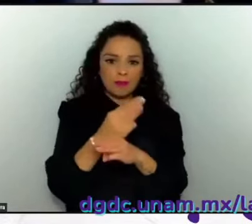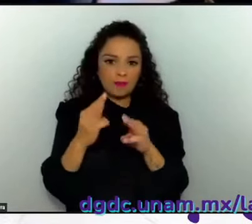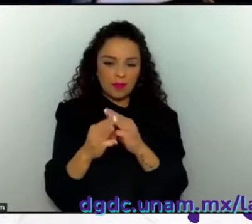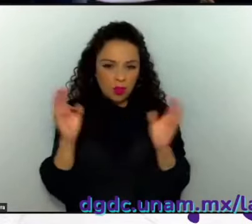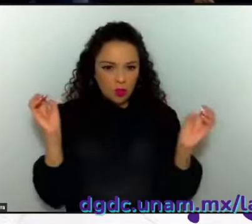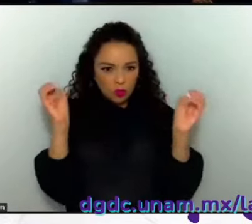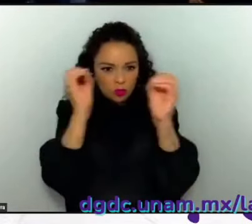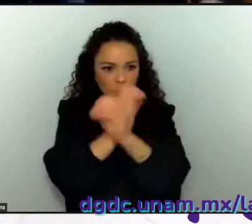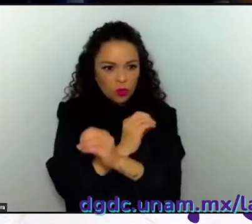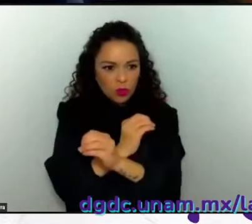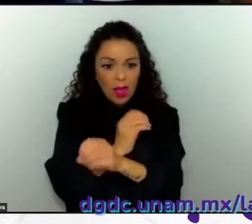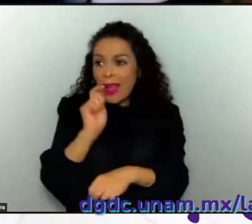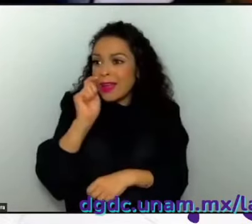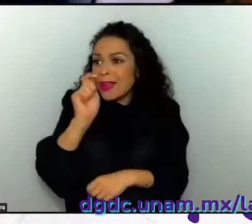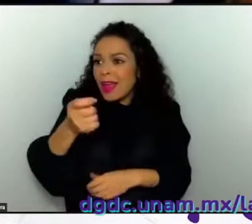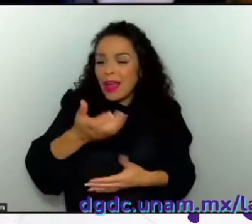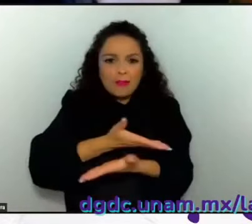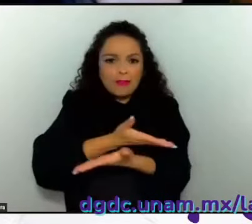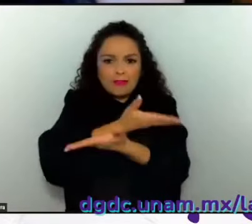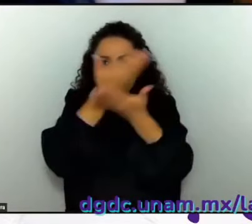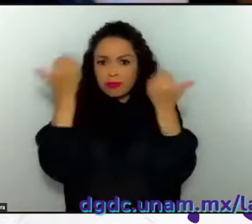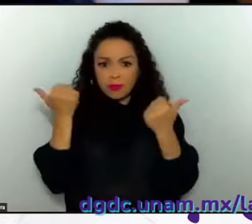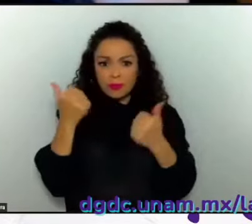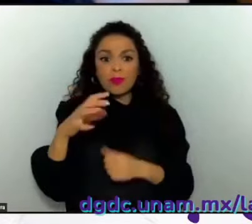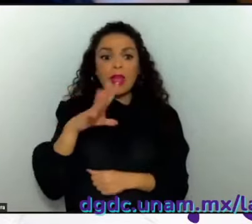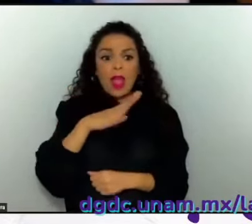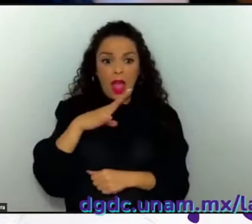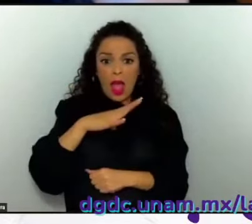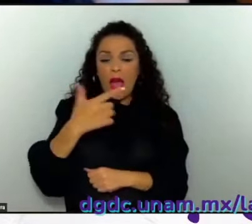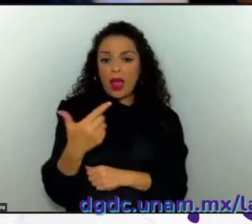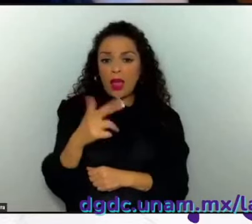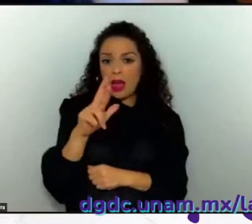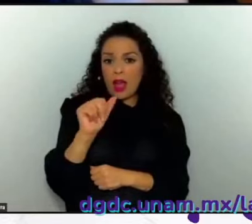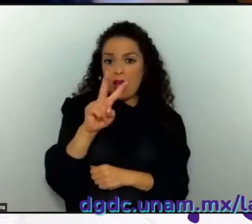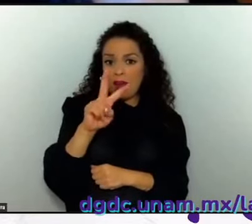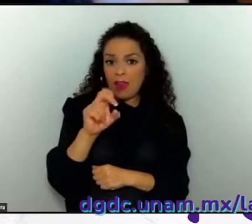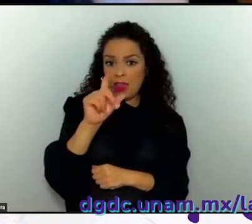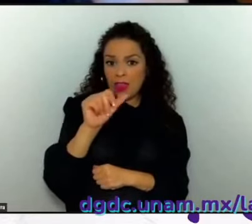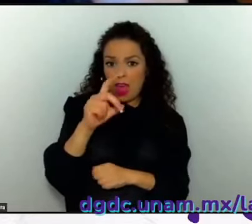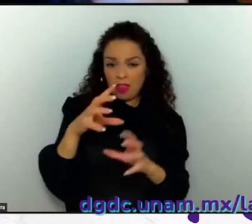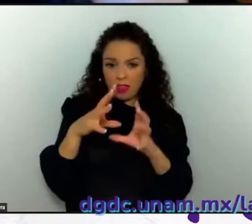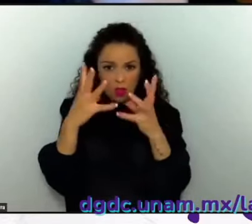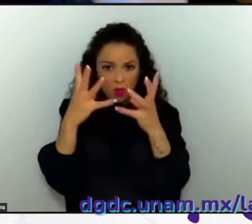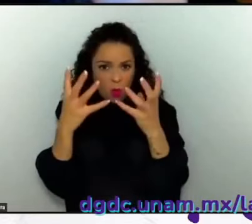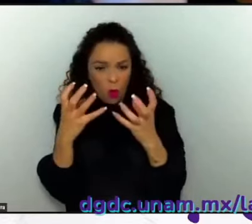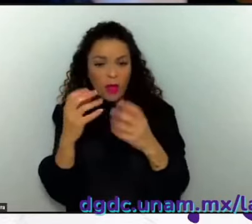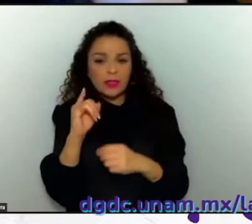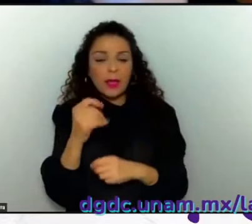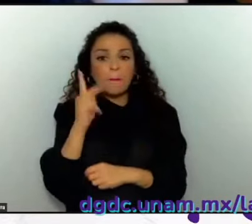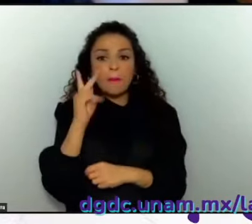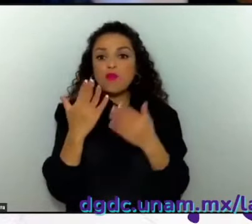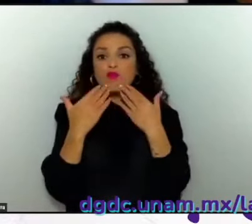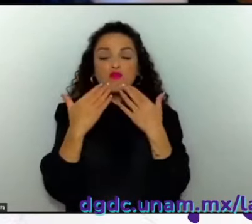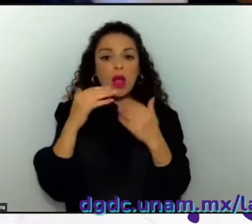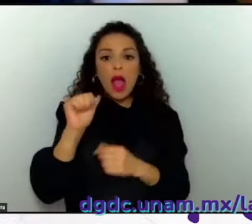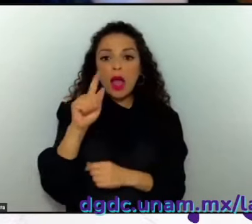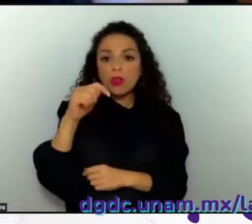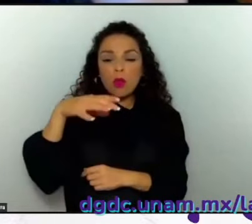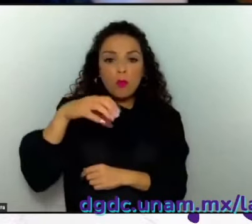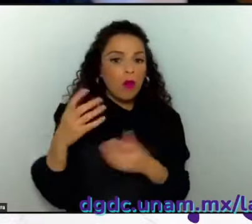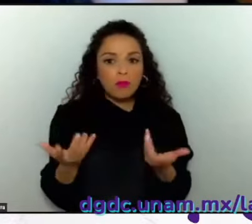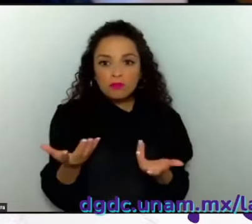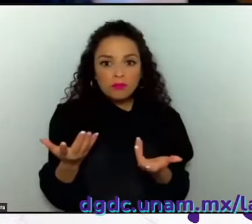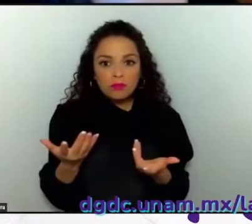qué es. Es algo que tiene gravedad, pero que no tiene carga eléctrica, que no está hecho de átomos, no puede estar hecho porque no se echa a perder otros cálculos.